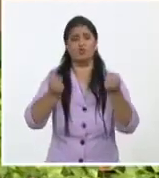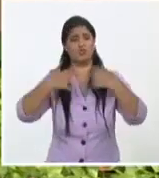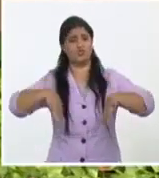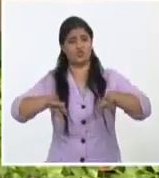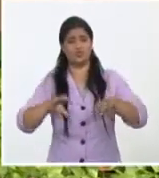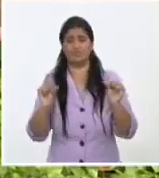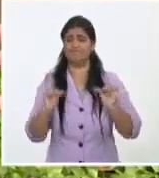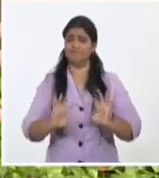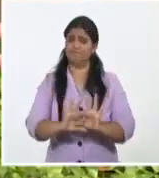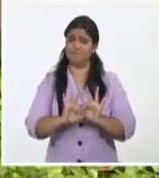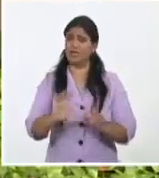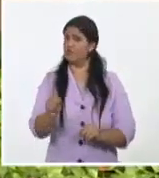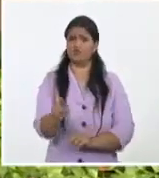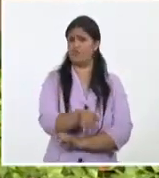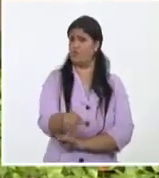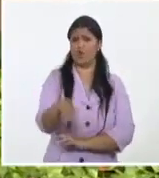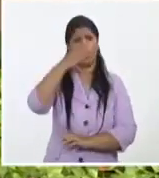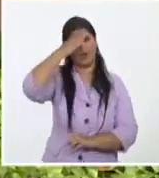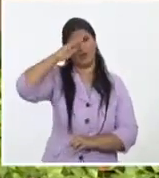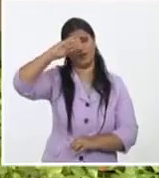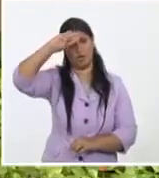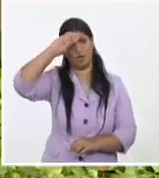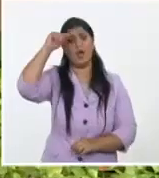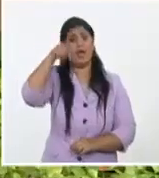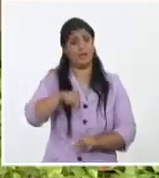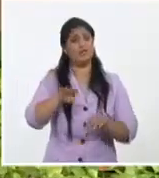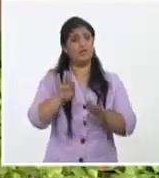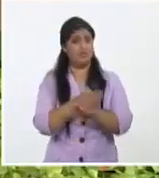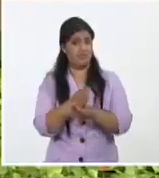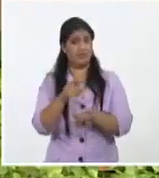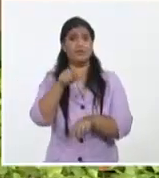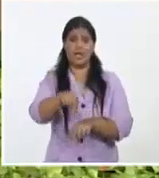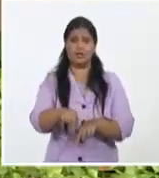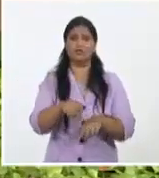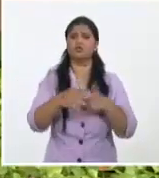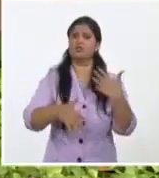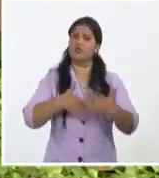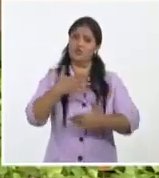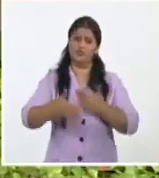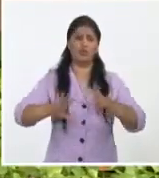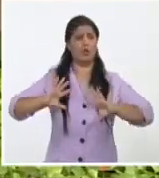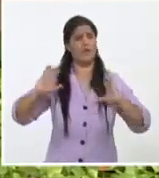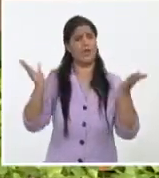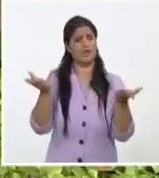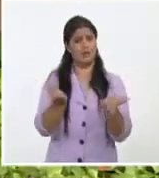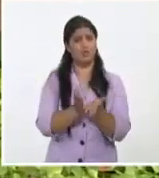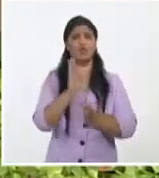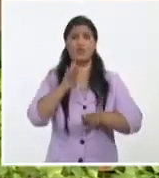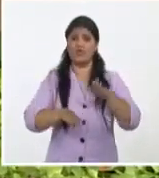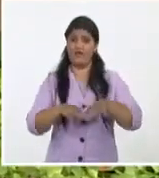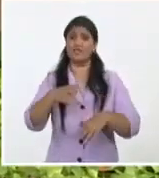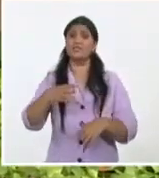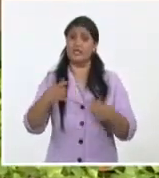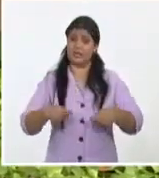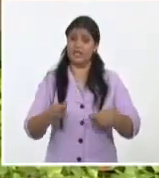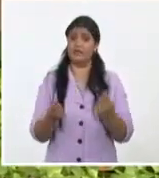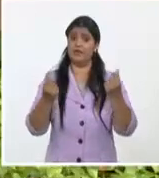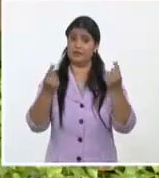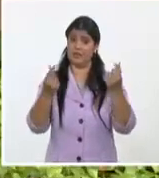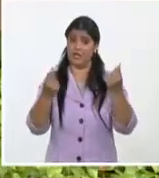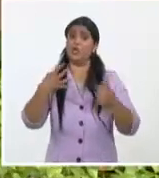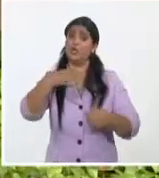más desolador. Esta justamente puede ser algunas de las tantas respuestas para aquellos agoreros